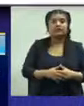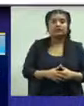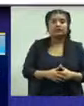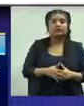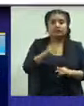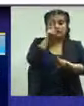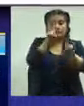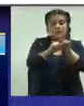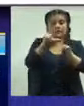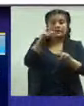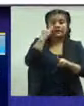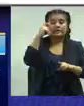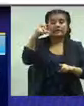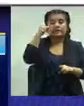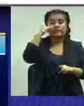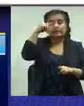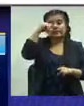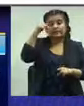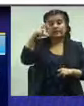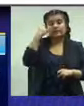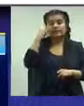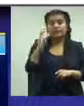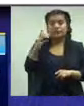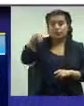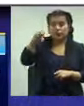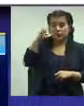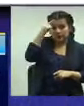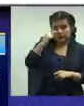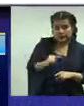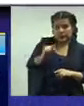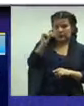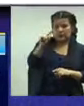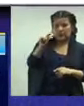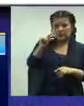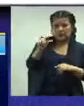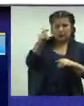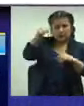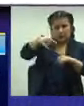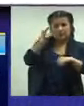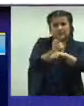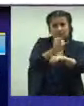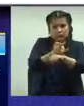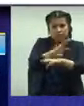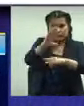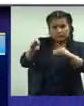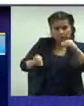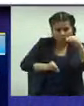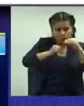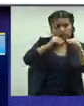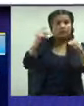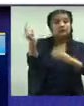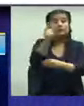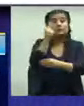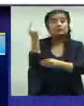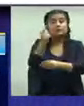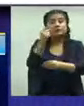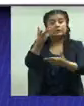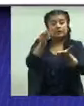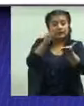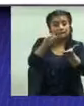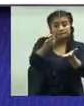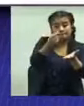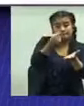Y licitaciones sigue habiendo muy poco vigente. Entonces, si bien tienen una asignación importante para medicamentos